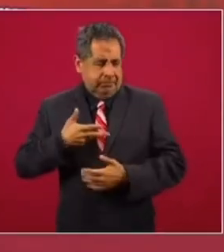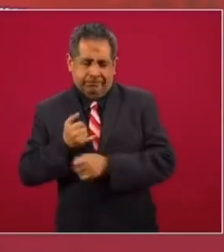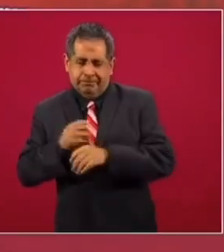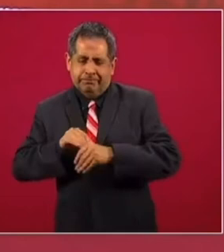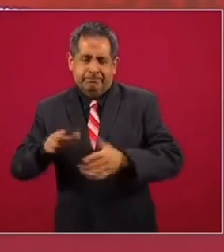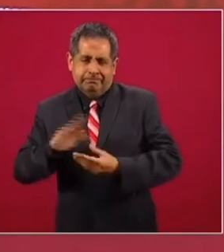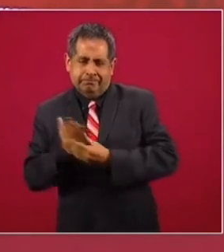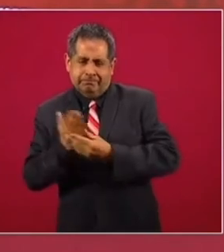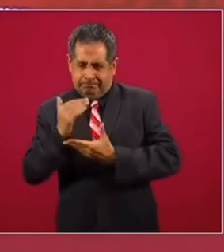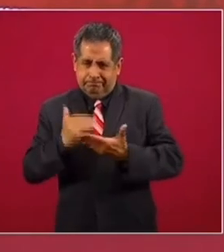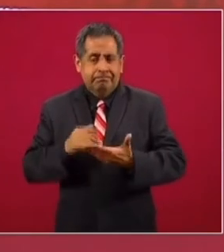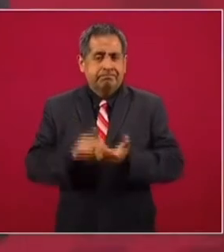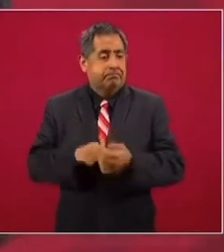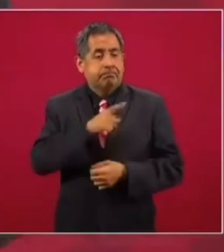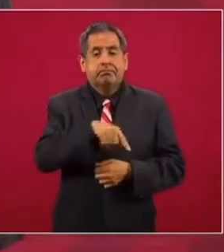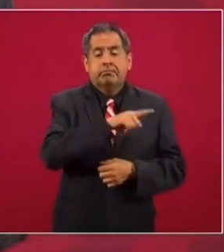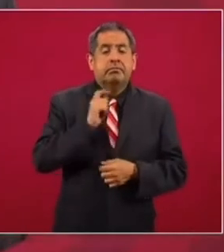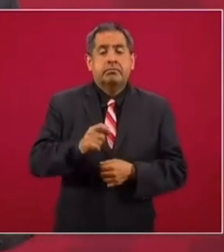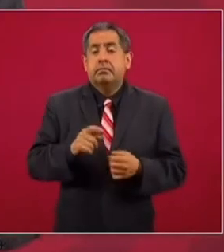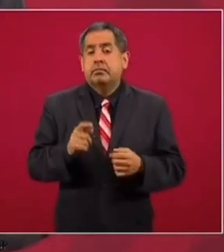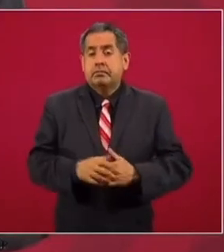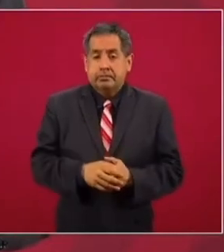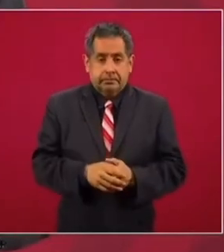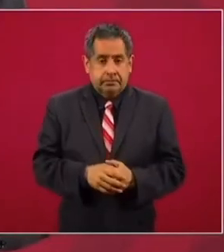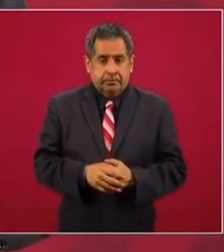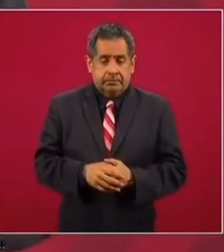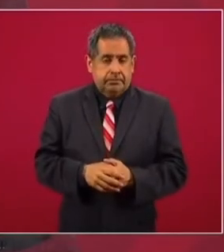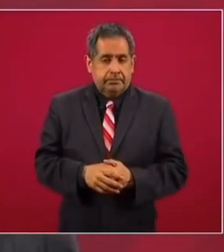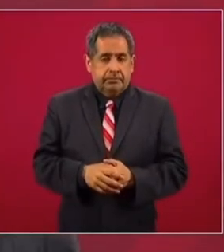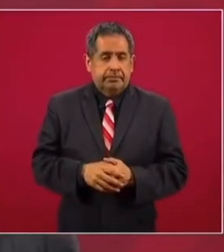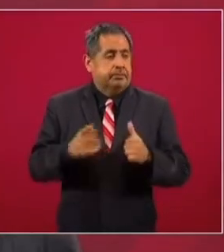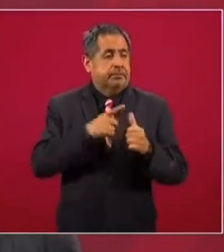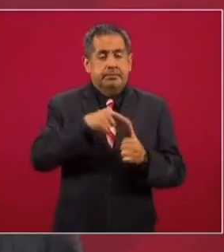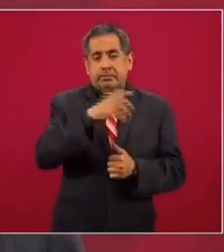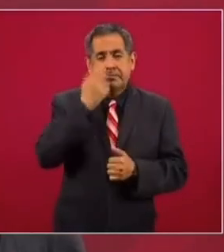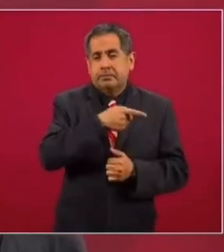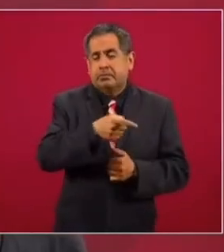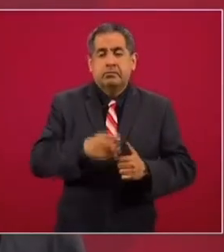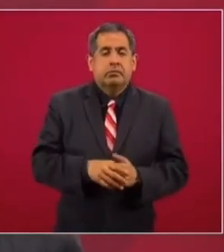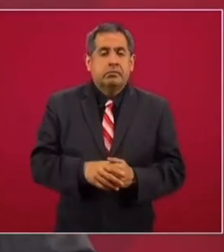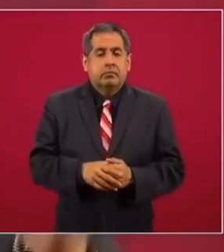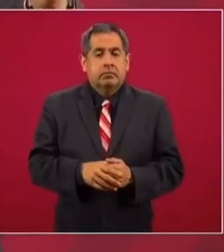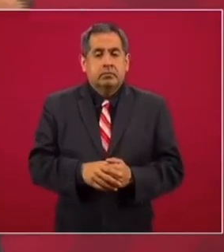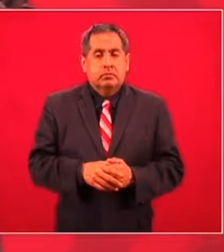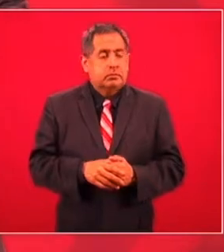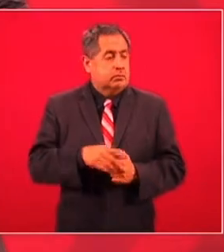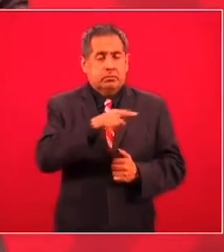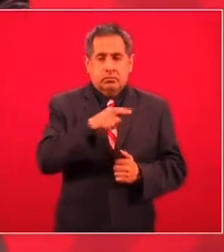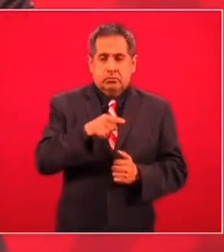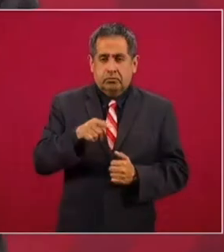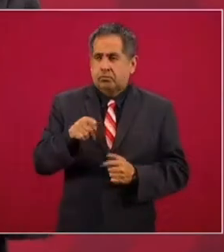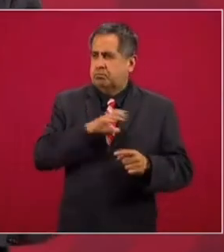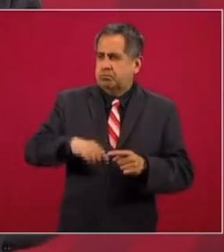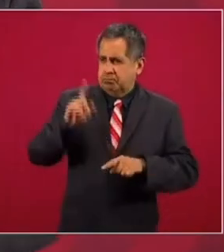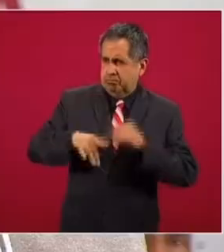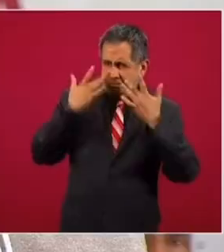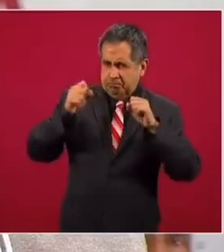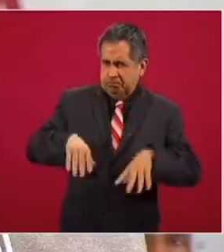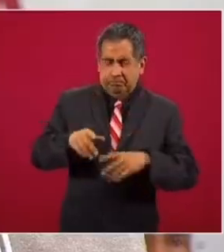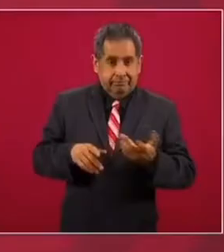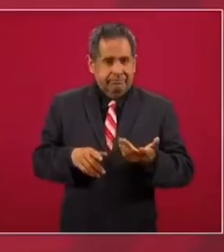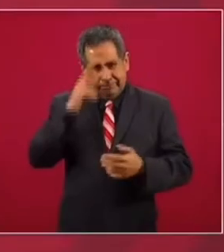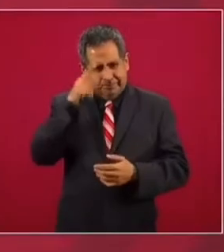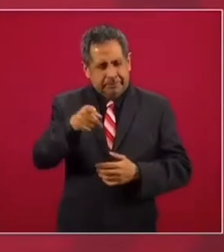información de que primero querían que declinara el candidato